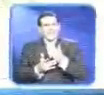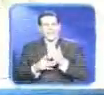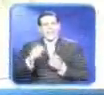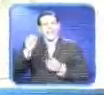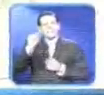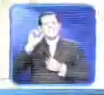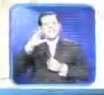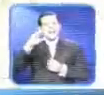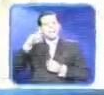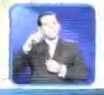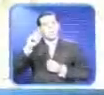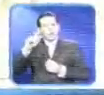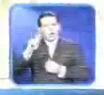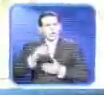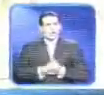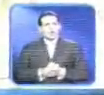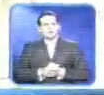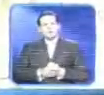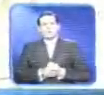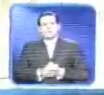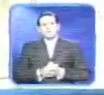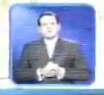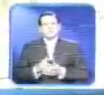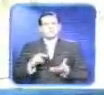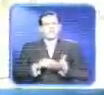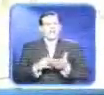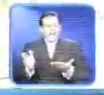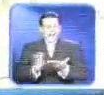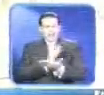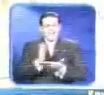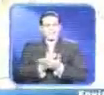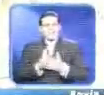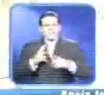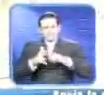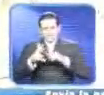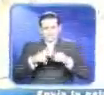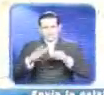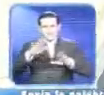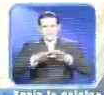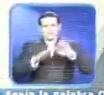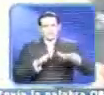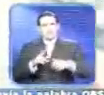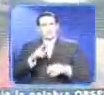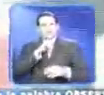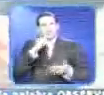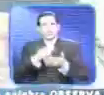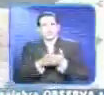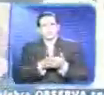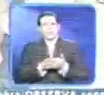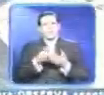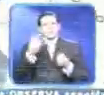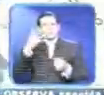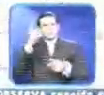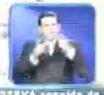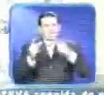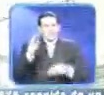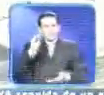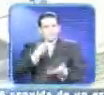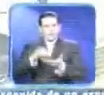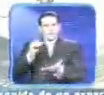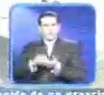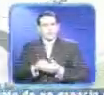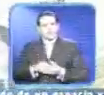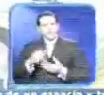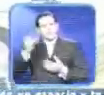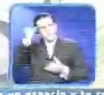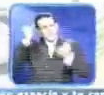scrapbook. Scrapbook quiere decir libro de retazos y es el nombre que se le puso a una técnica que ya mucha gente aplicaba, que es